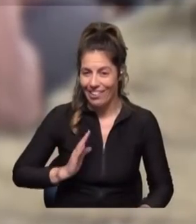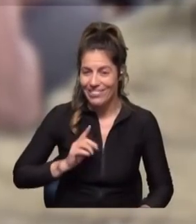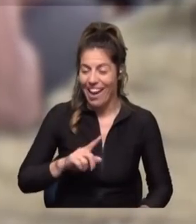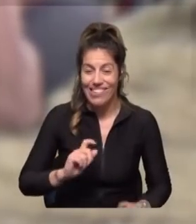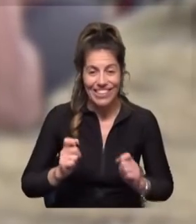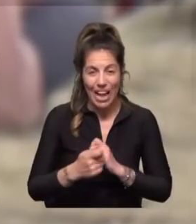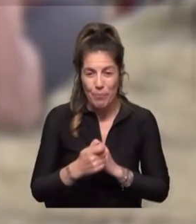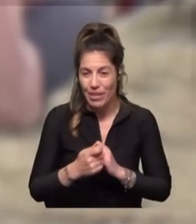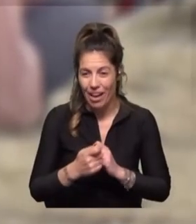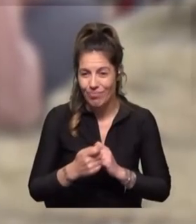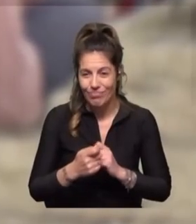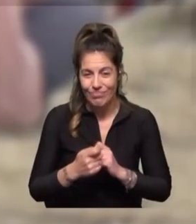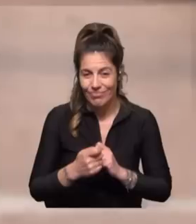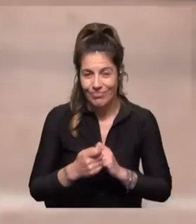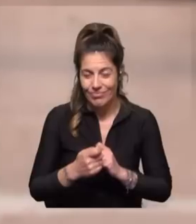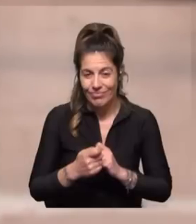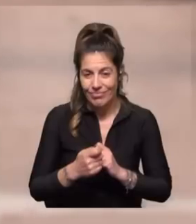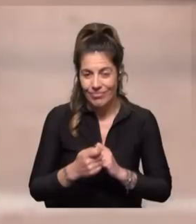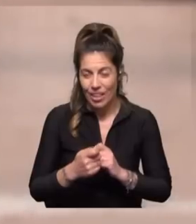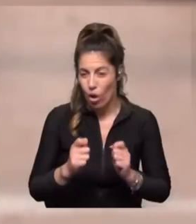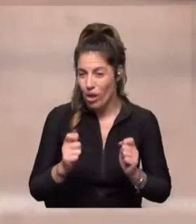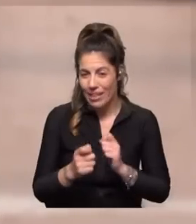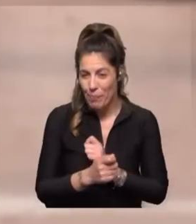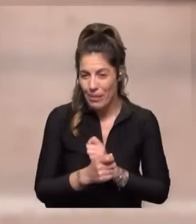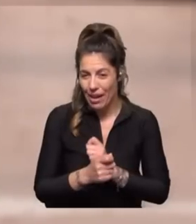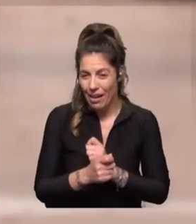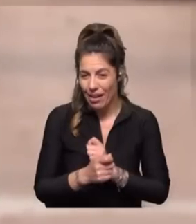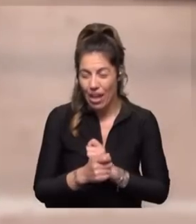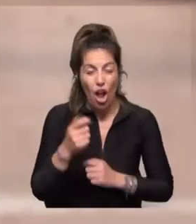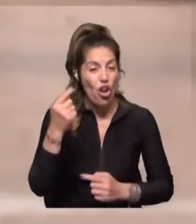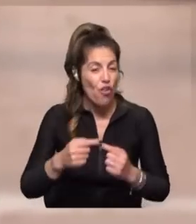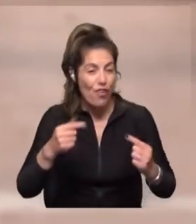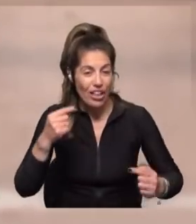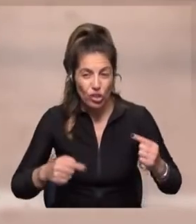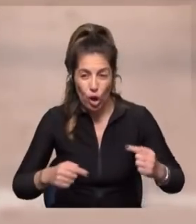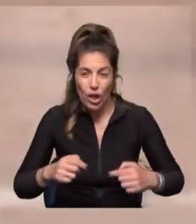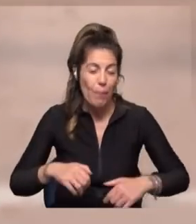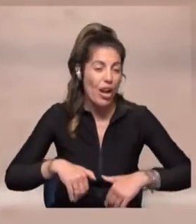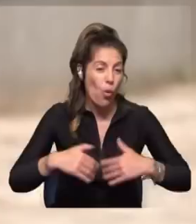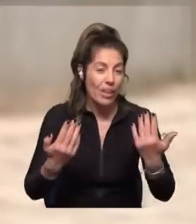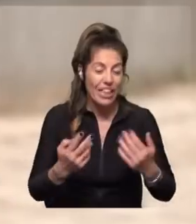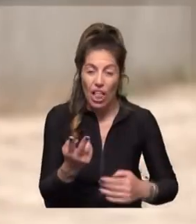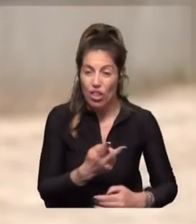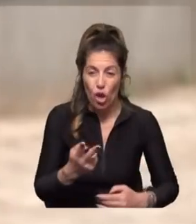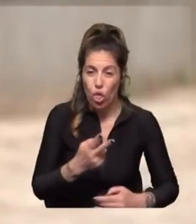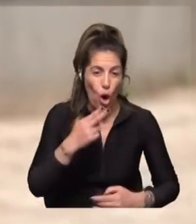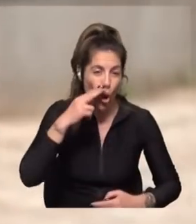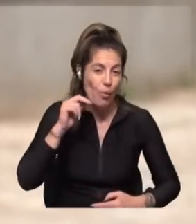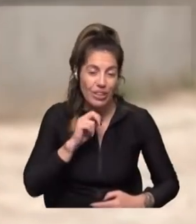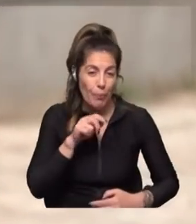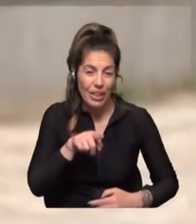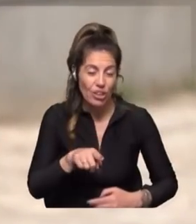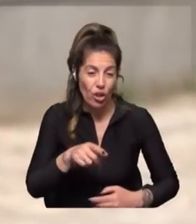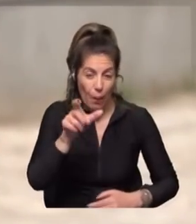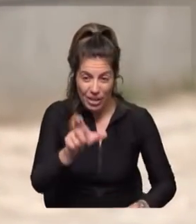casi que un espejo con con los hombres y los factores para cualquiera de las dos comportamientos de las conductas